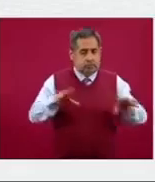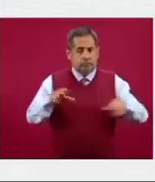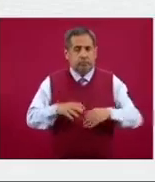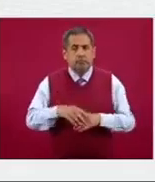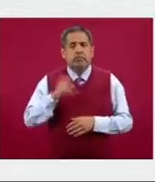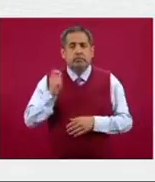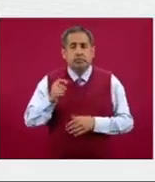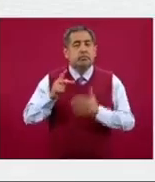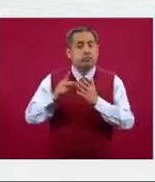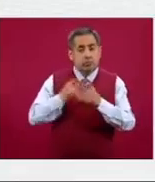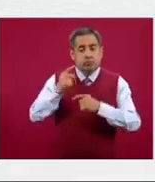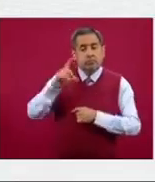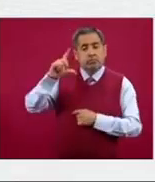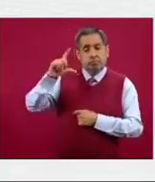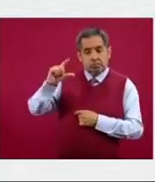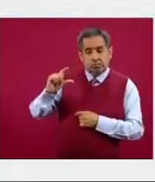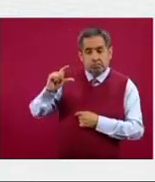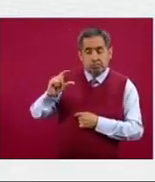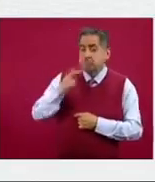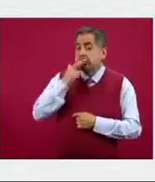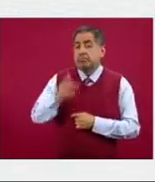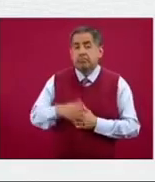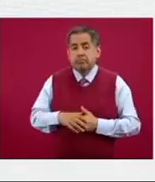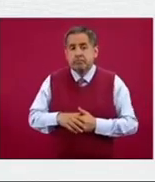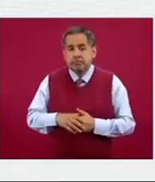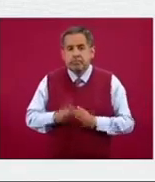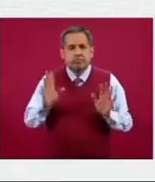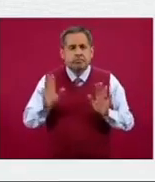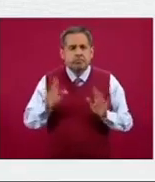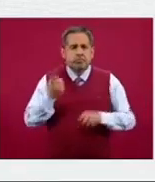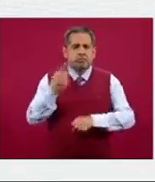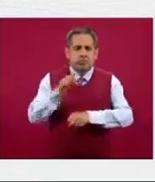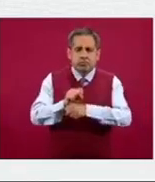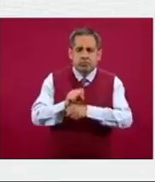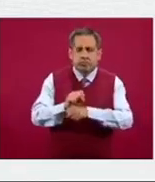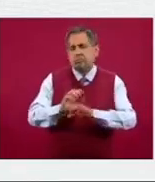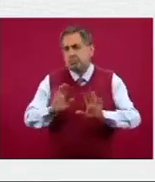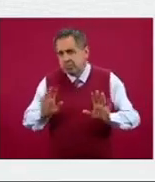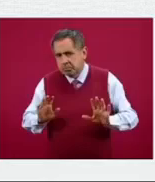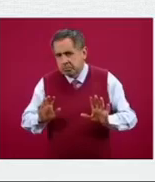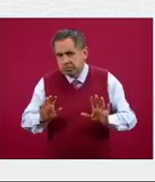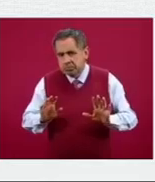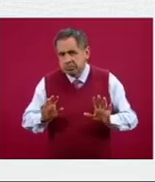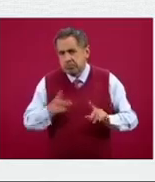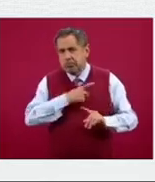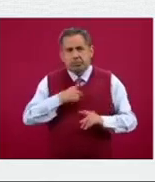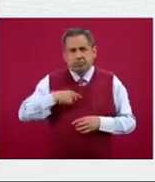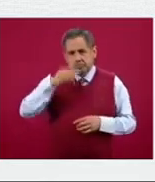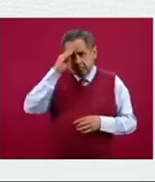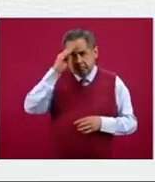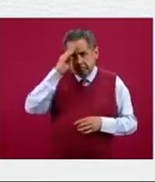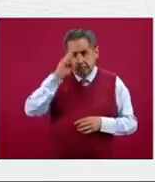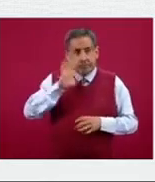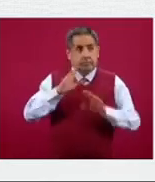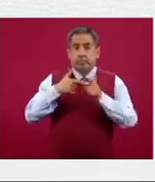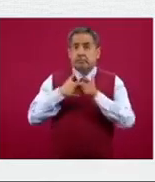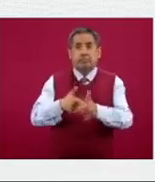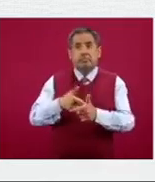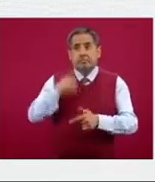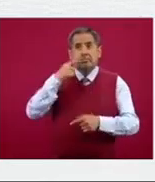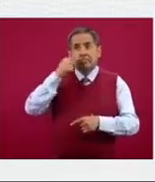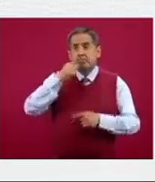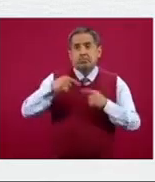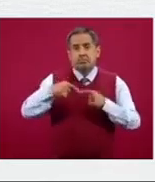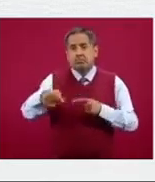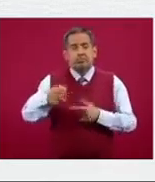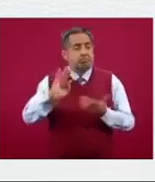redujo nuevamente la epidemia. Pero esto es un cambio semanal y no debe interpretarse como un cambio permanente. Puede